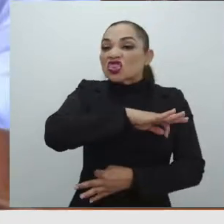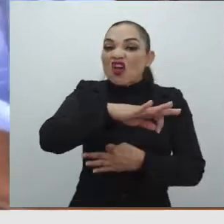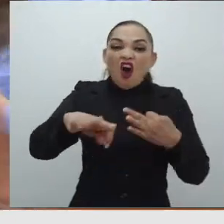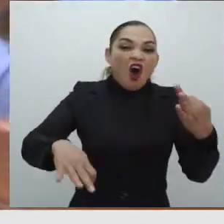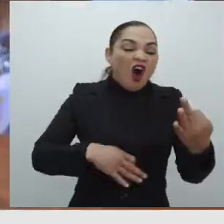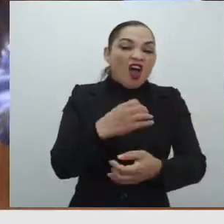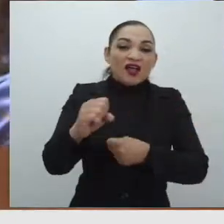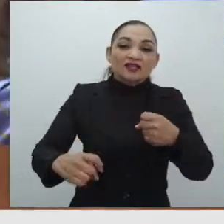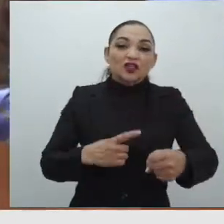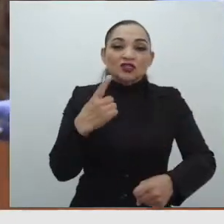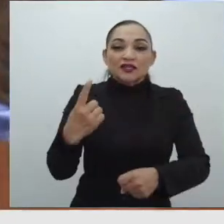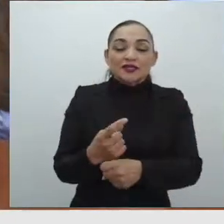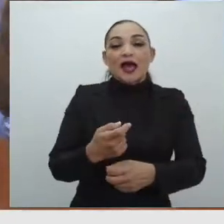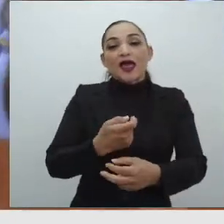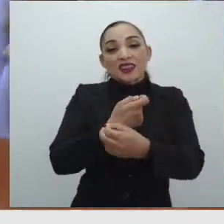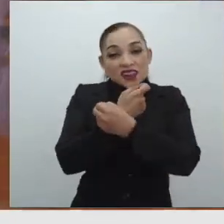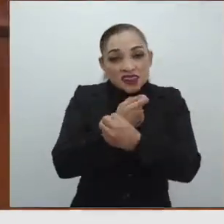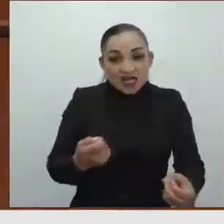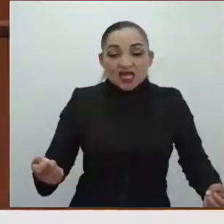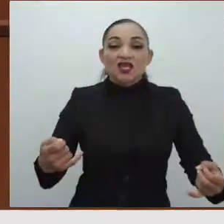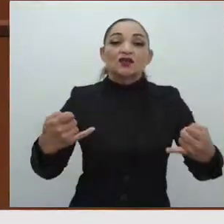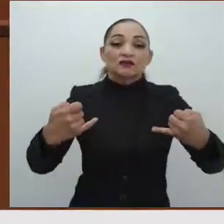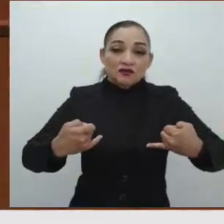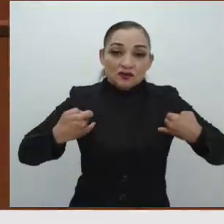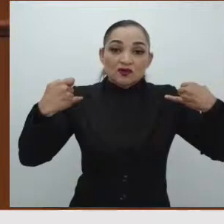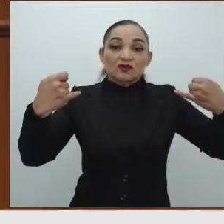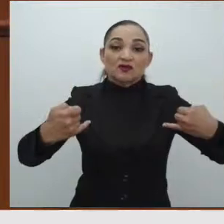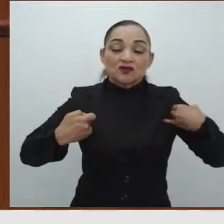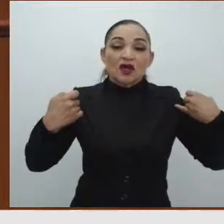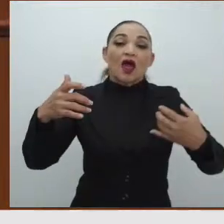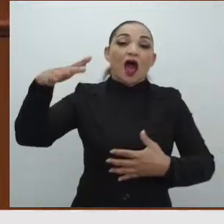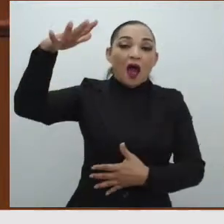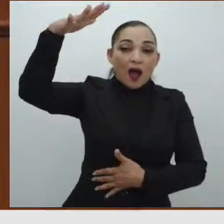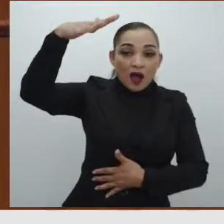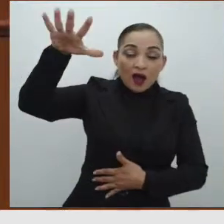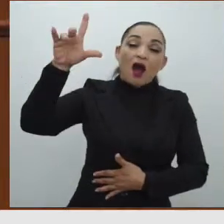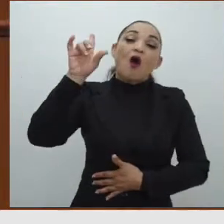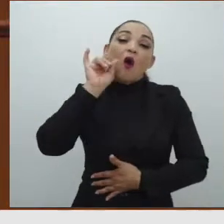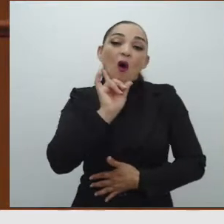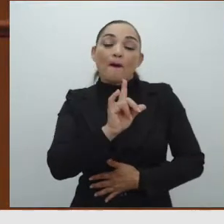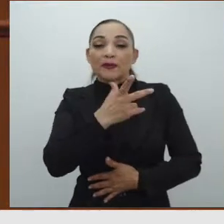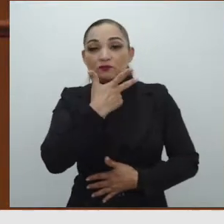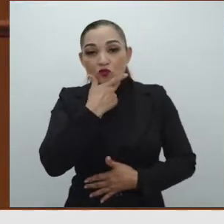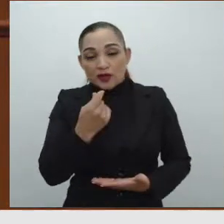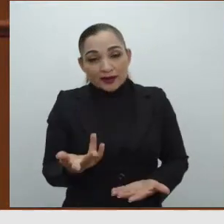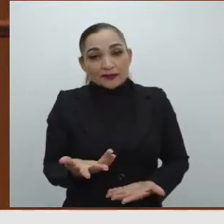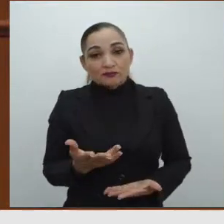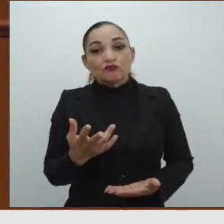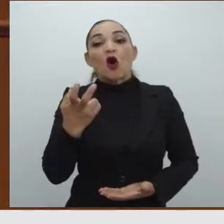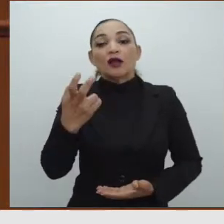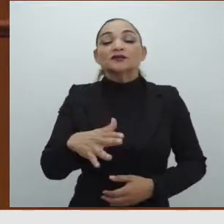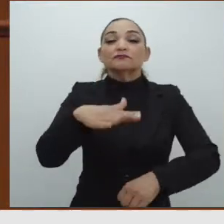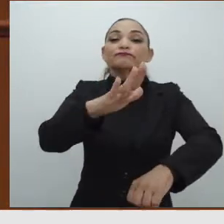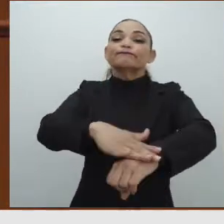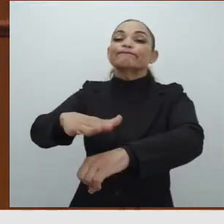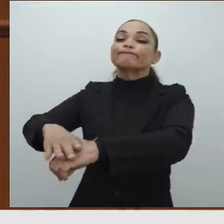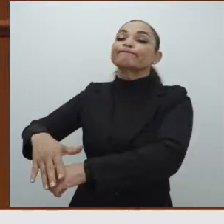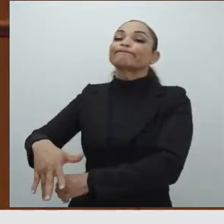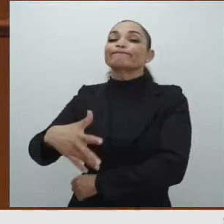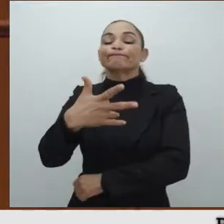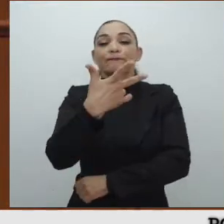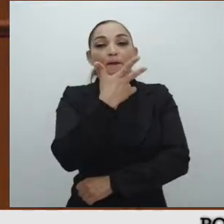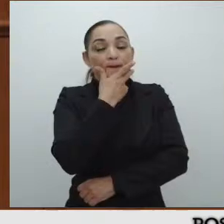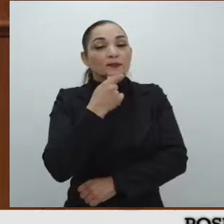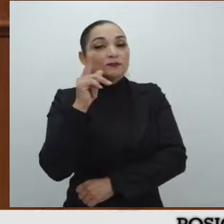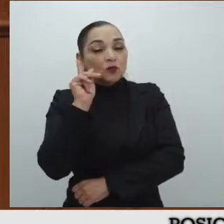niños, adolescentes, mujeres y hombres. Por lo tanto, los invito a reflexionar el contexto que vivimos, a